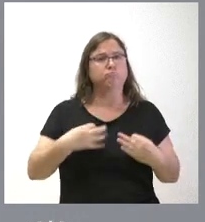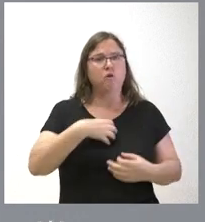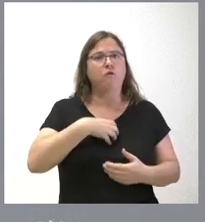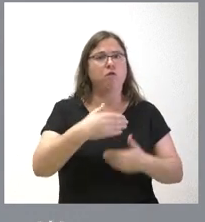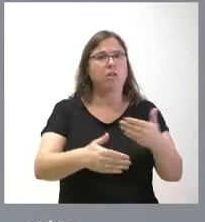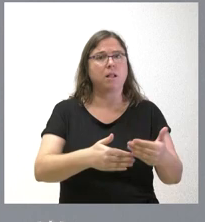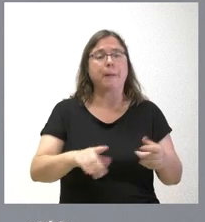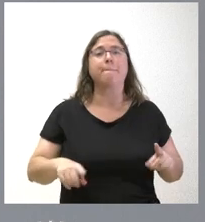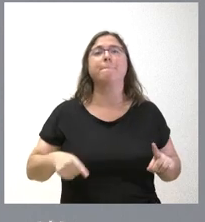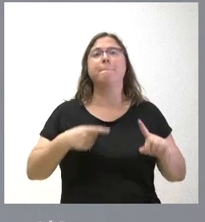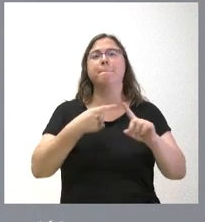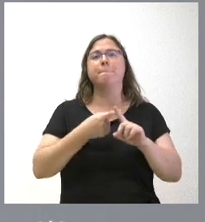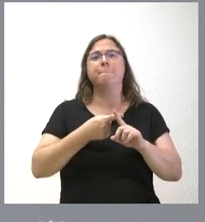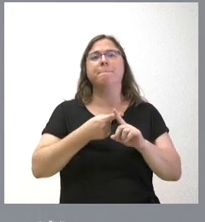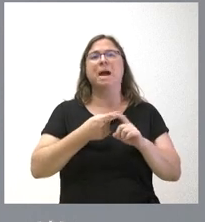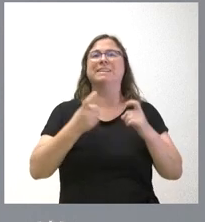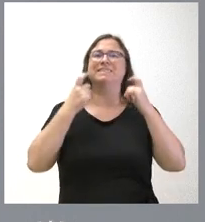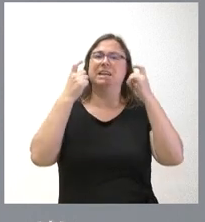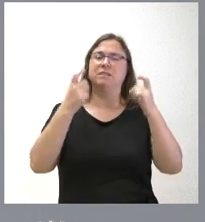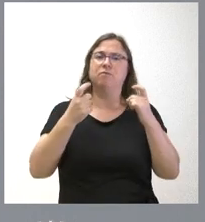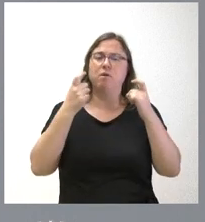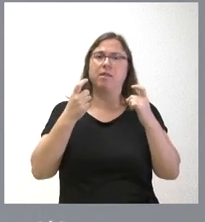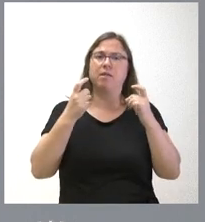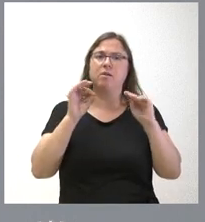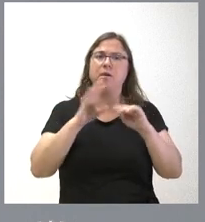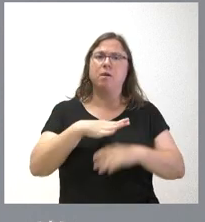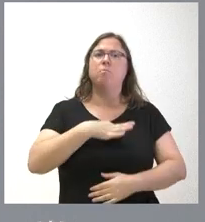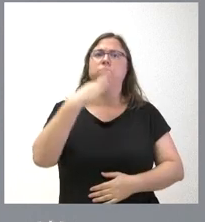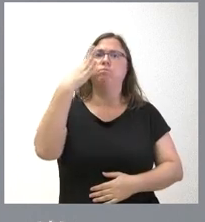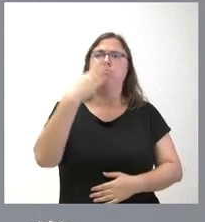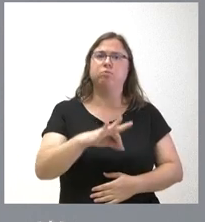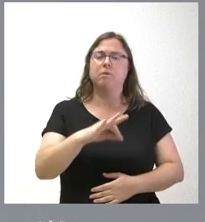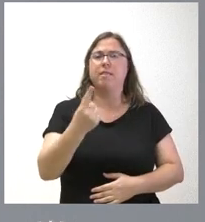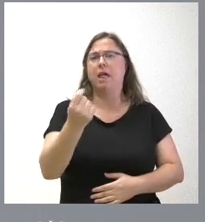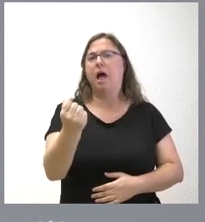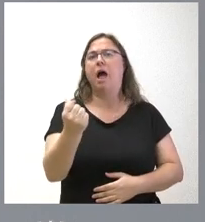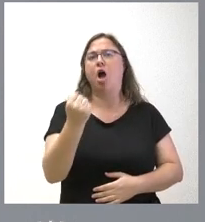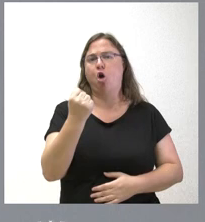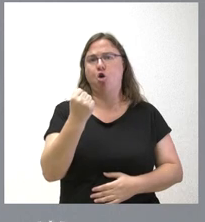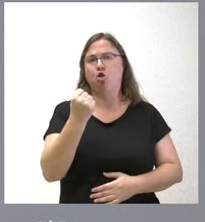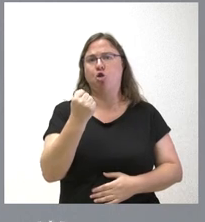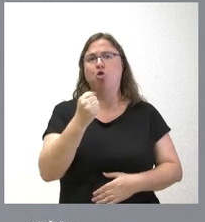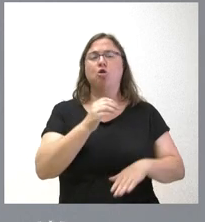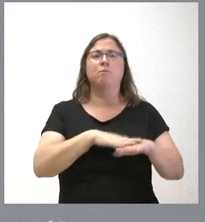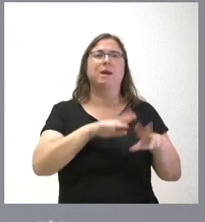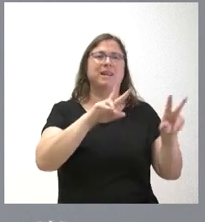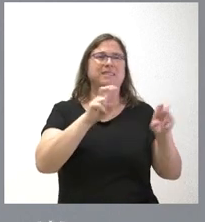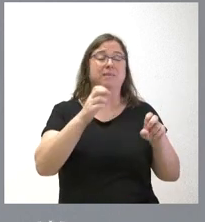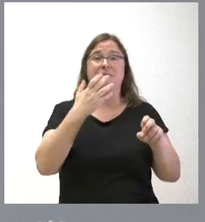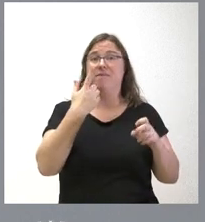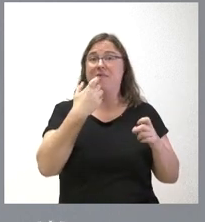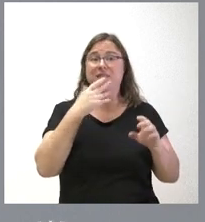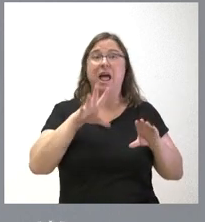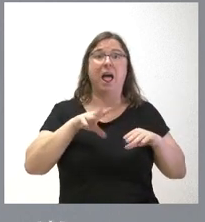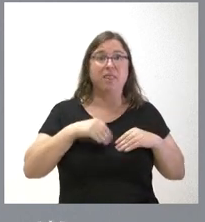sino el esfuerzo para ser capaces de hacer algunos ahorros en algunos aspectos que sin afectar a la calidad